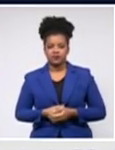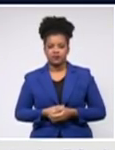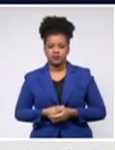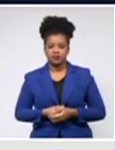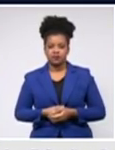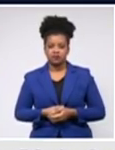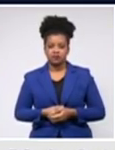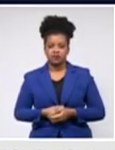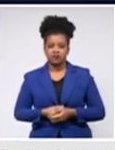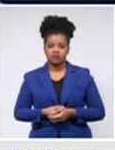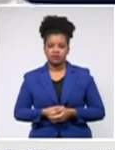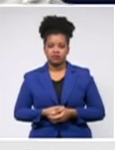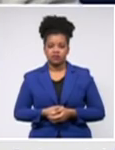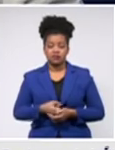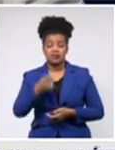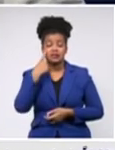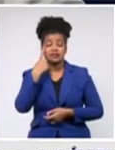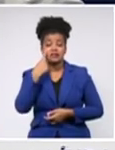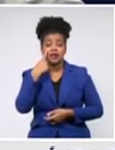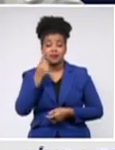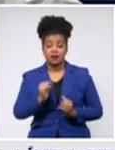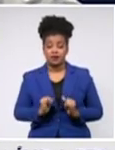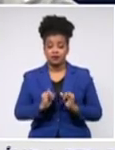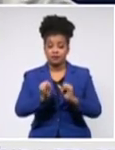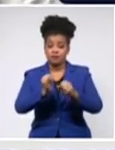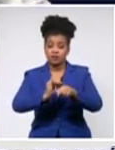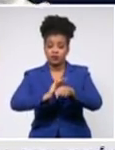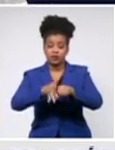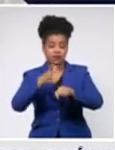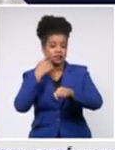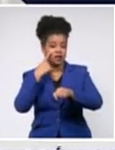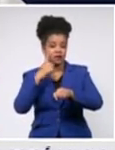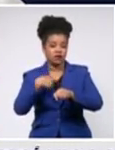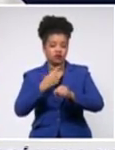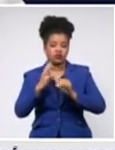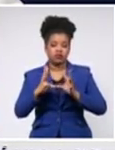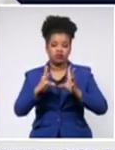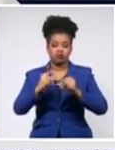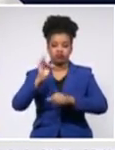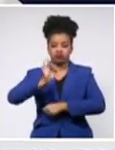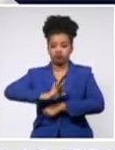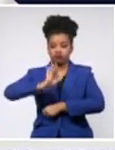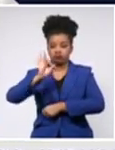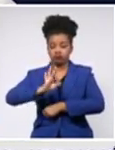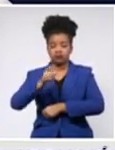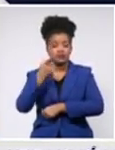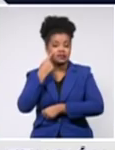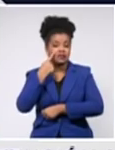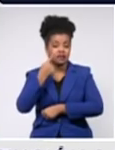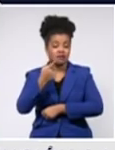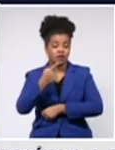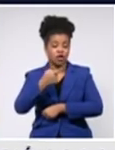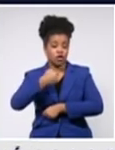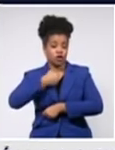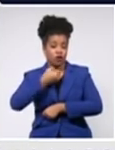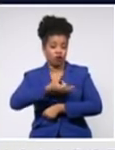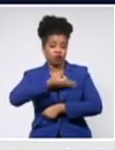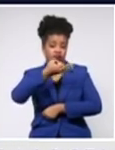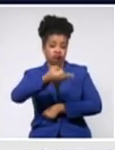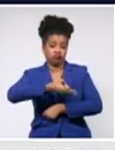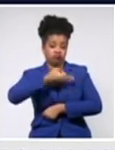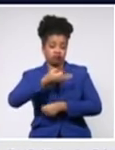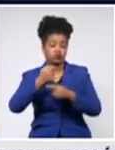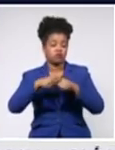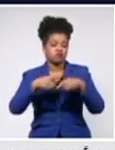Cuando vemos este comportamiento y se calculan las tasas, fíjense, Yo les estoy dando, porque creo